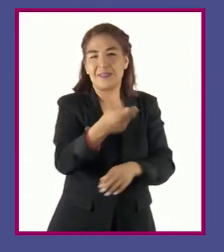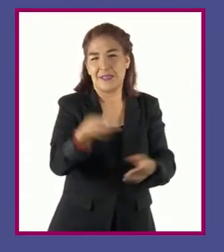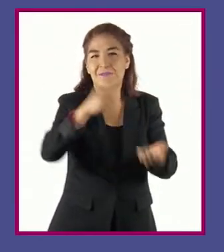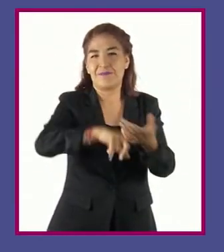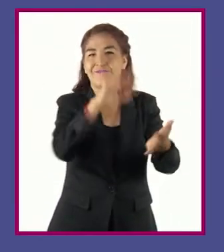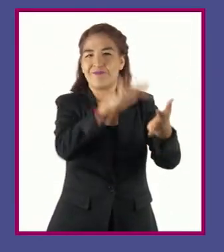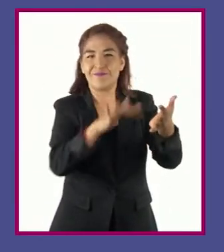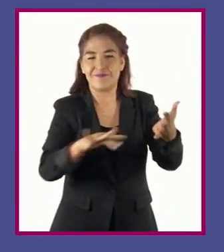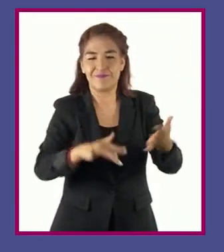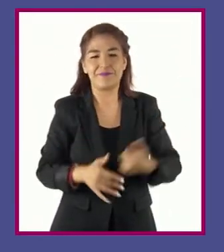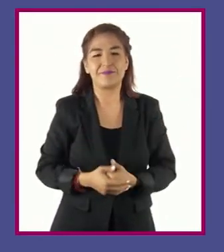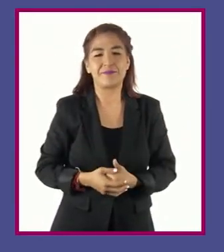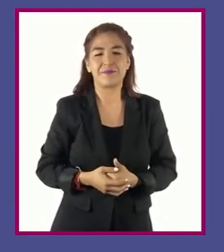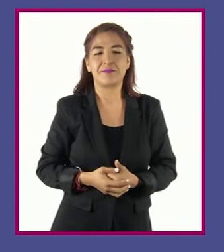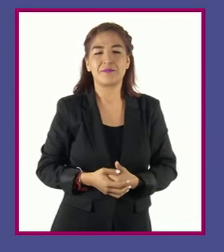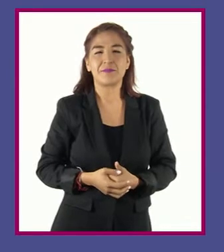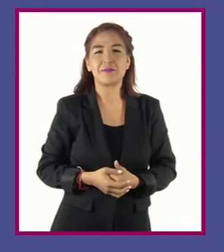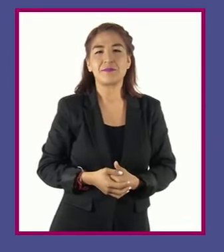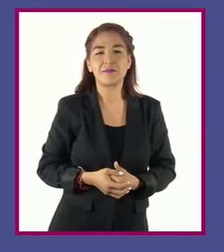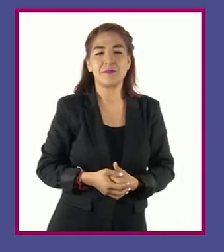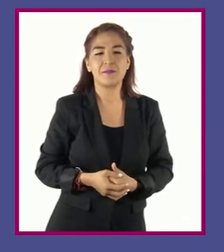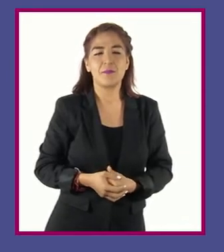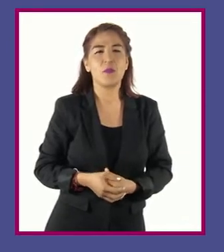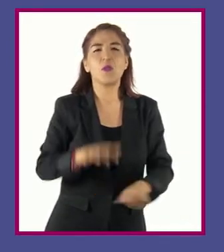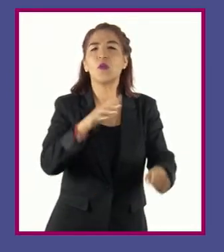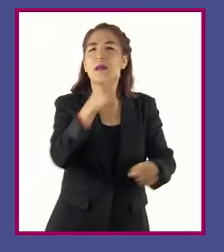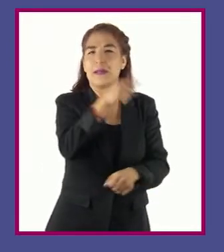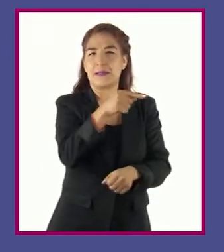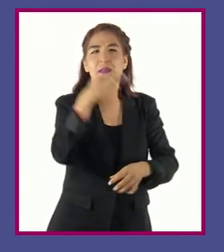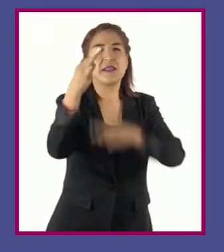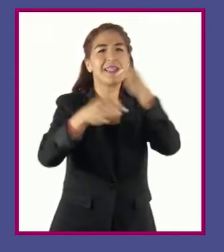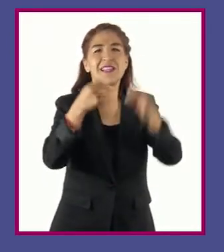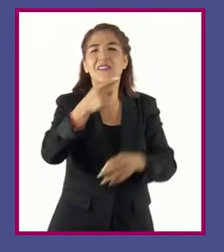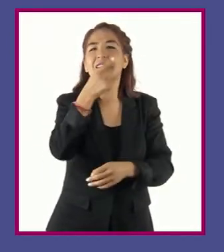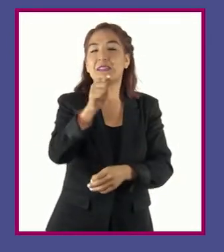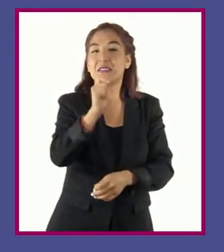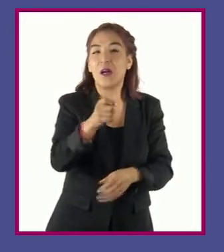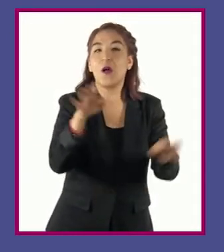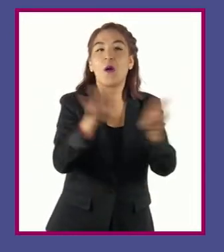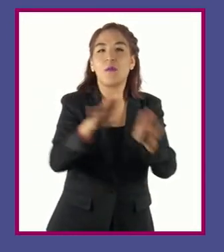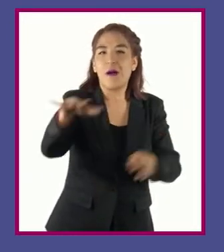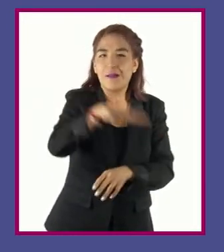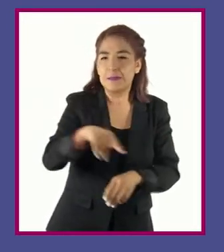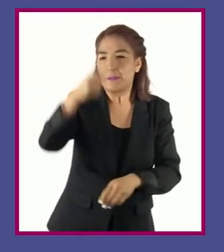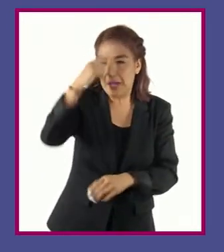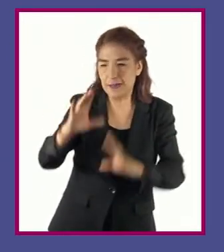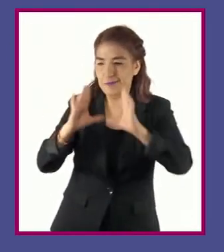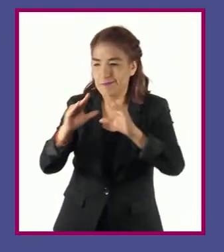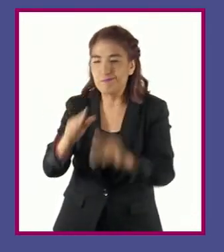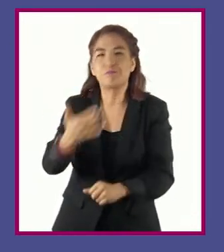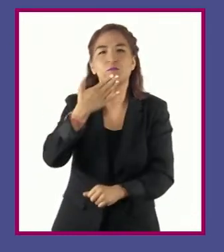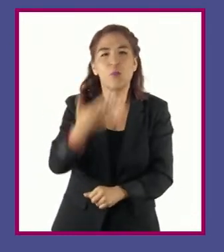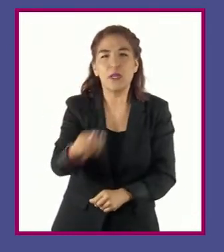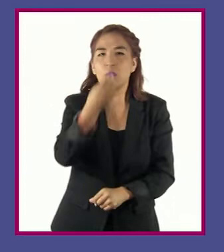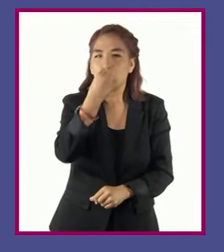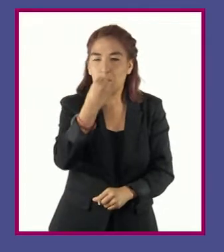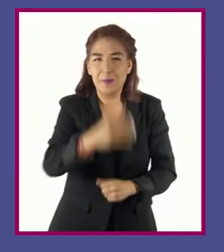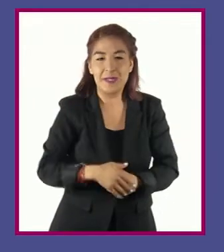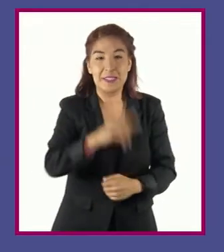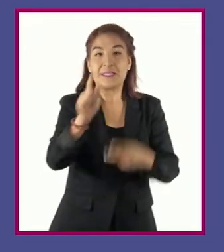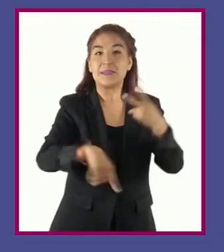artículo. Uno de los anuncios tendría el objetivo de promover hábitos saludables. El